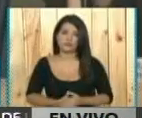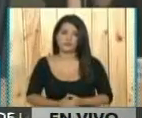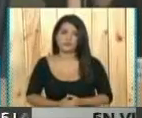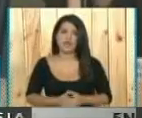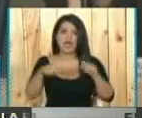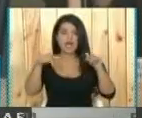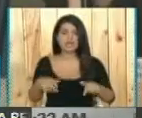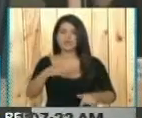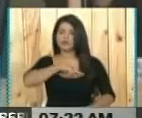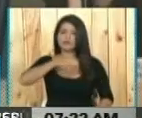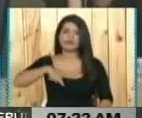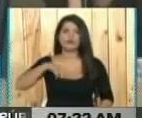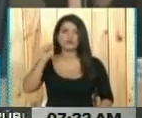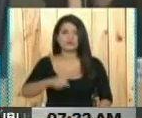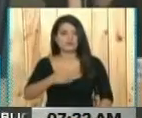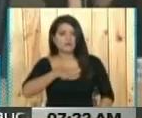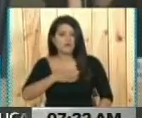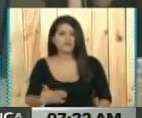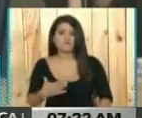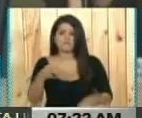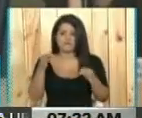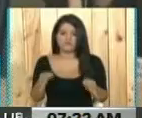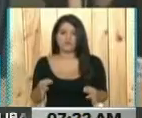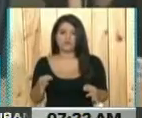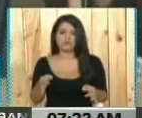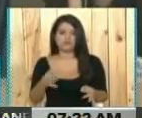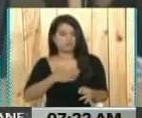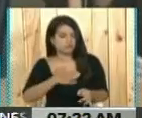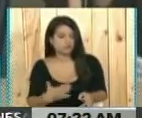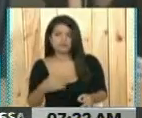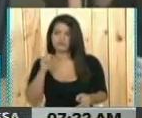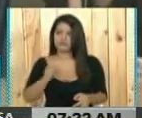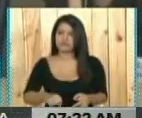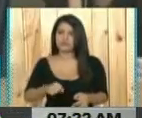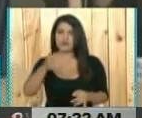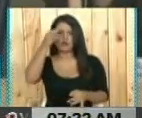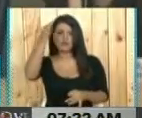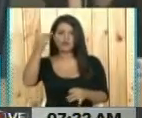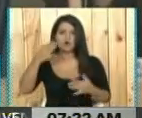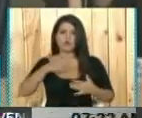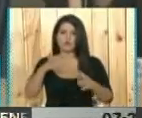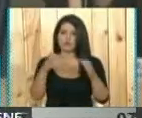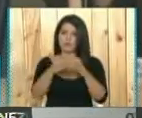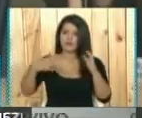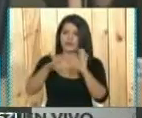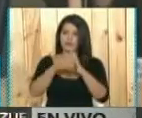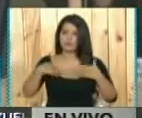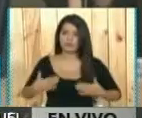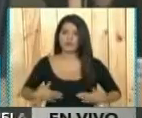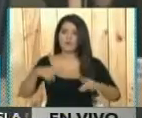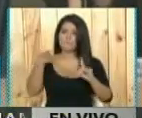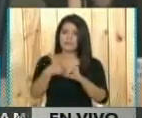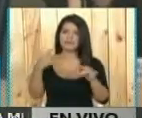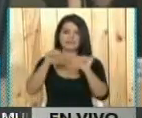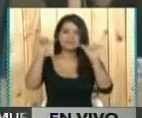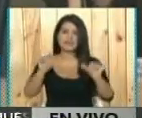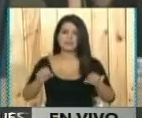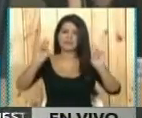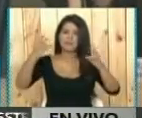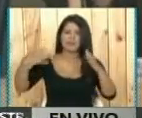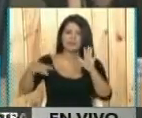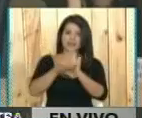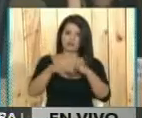votos y ratificamos nuestra voluntad para que el Consejo de Derechos Humanos y el Sistema Multilateral de Derechos